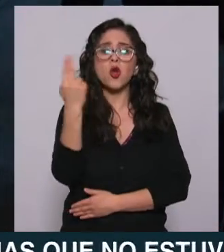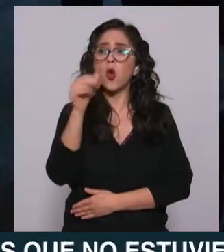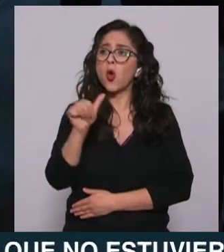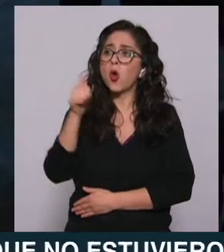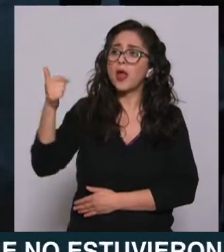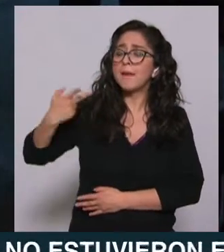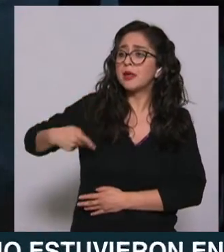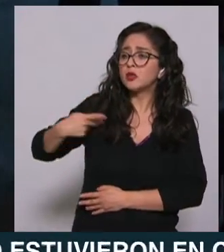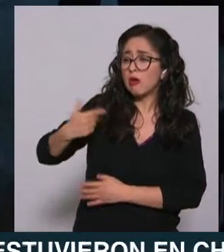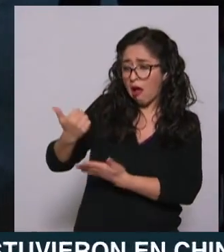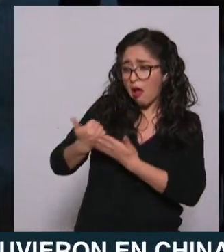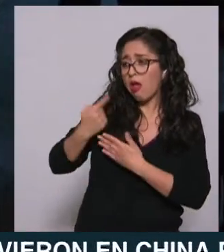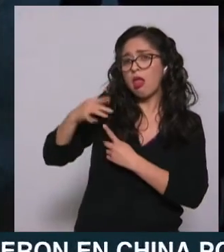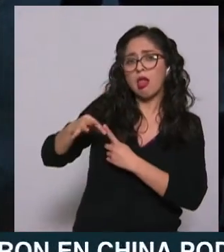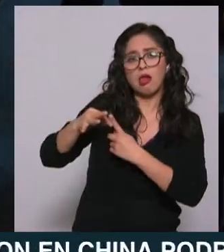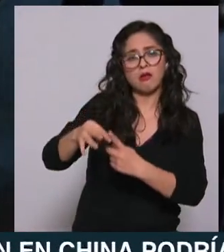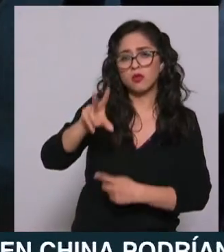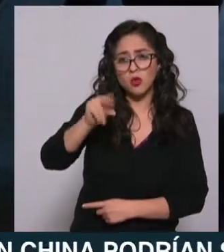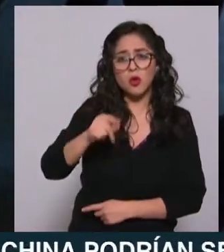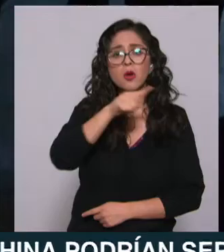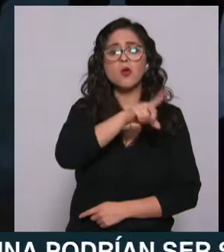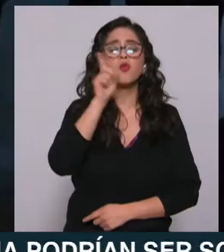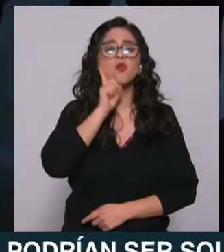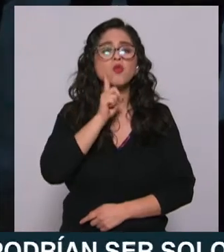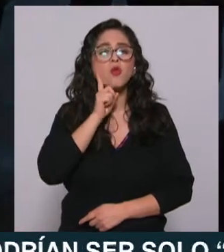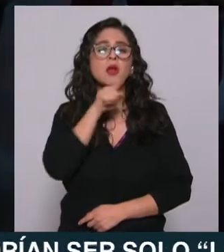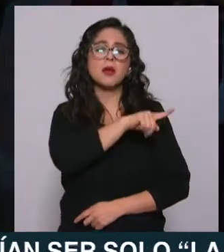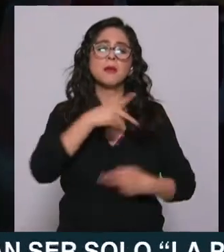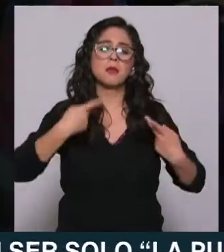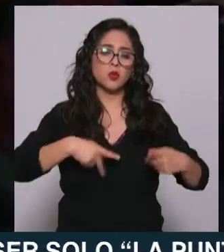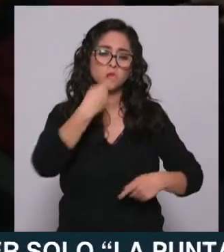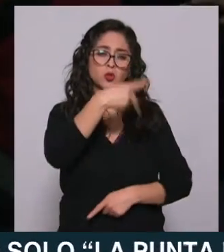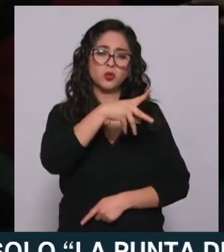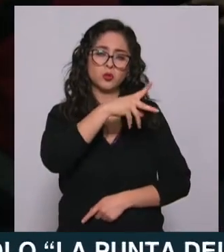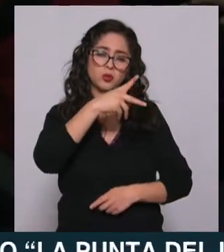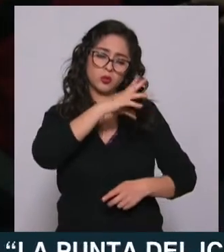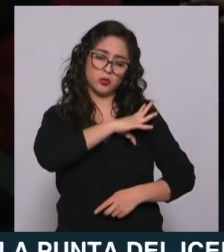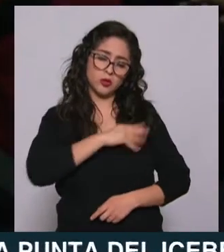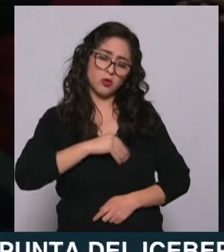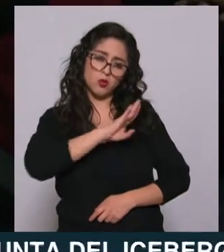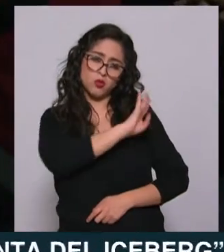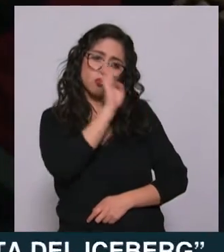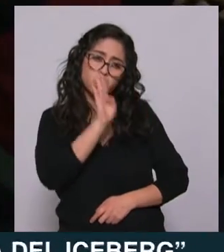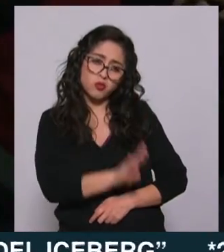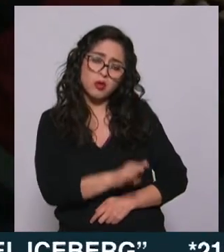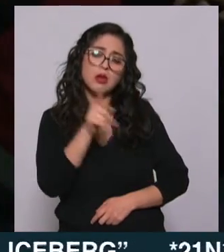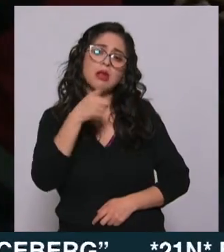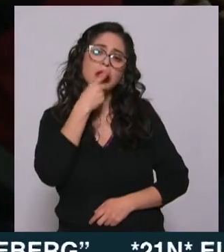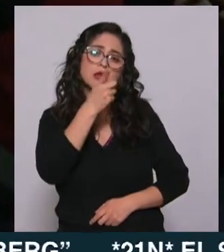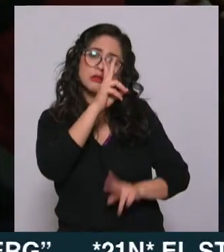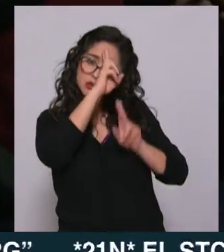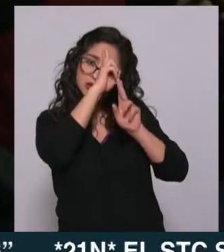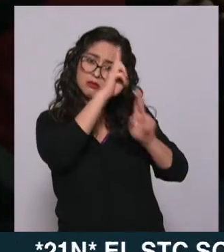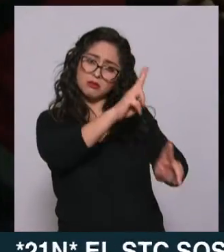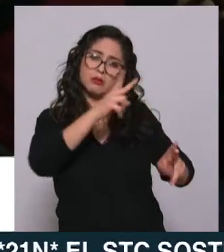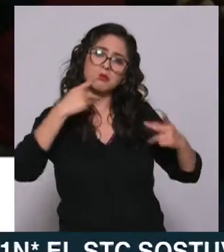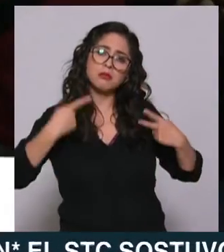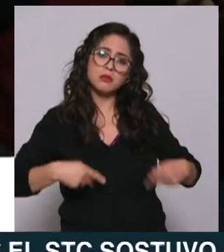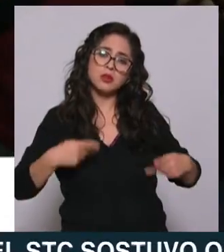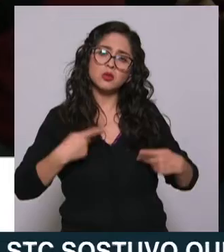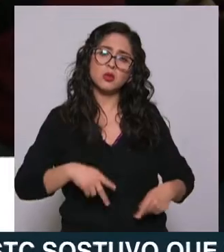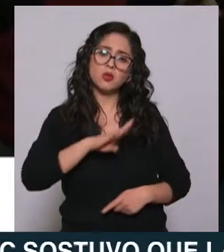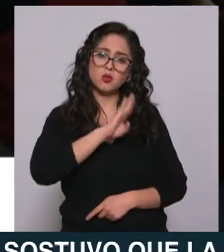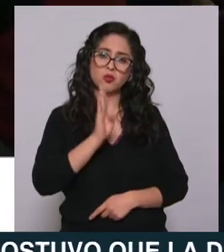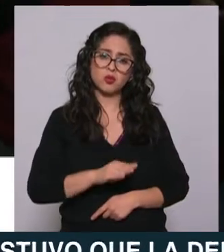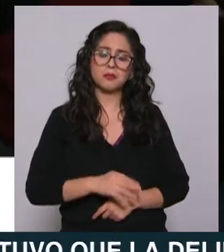la madre de una de las víctimas mortales del incendio del 24 de diciembre pidió respeto para la fallecida. Quisiera pedir de favor